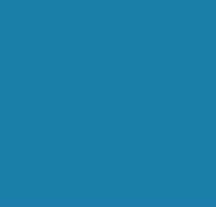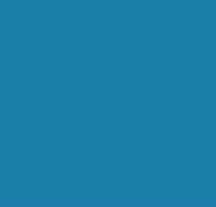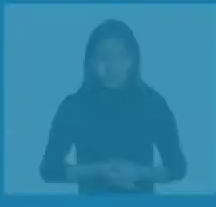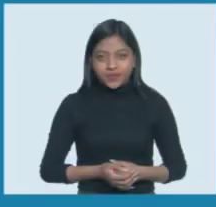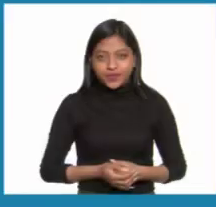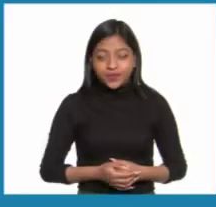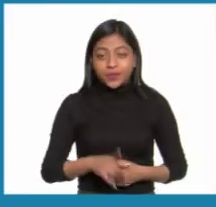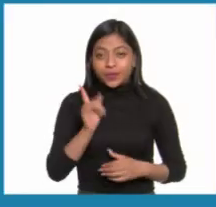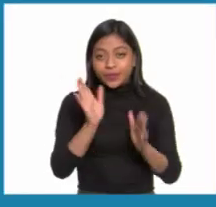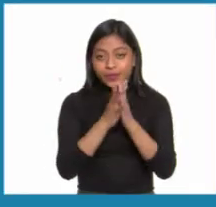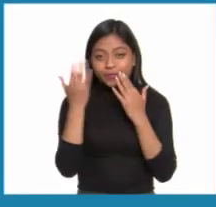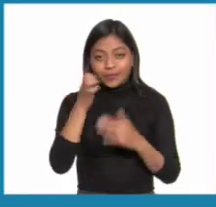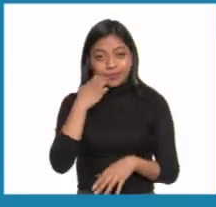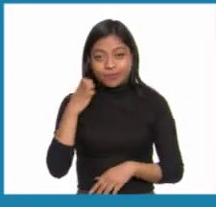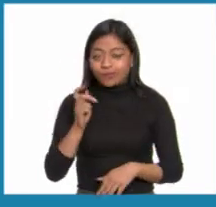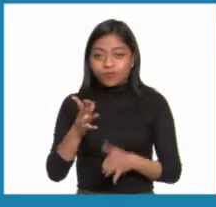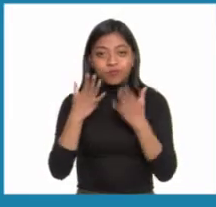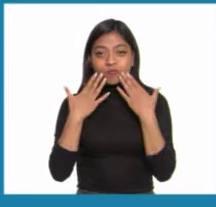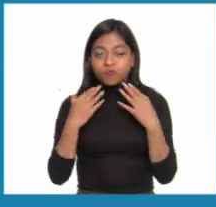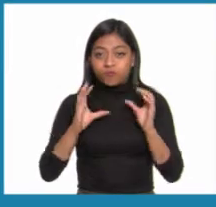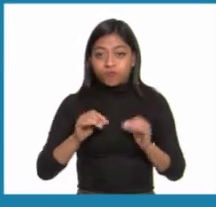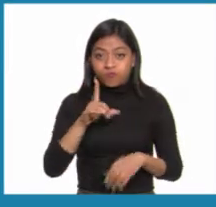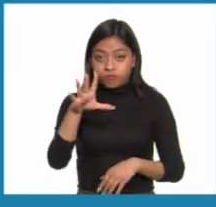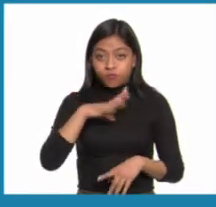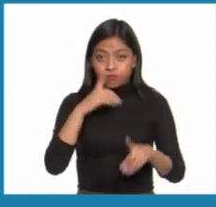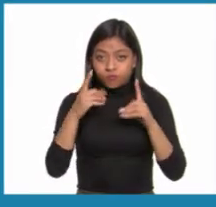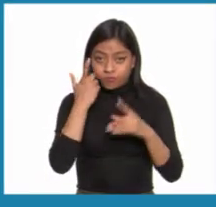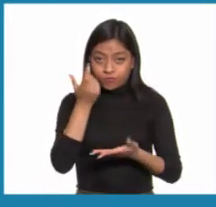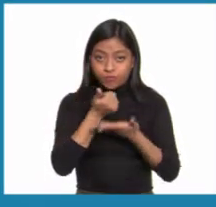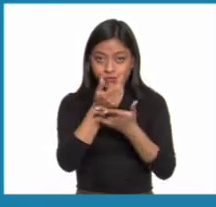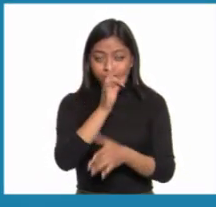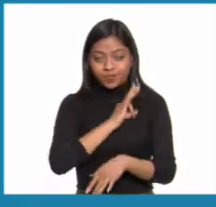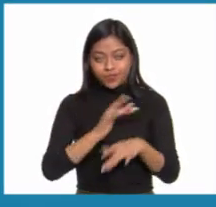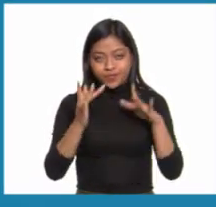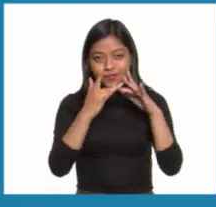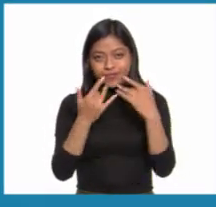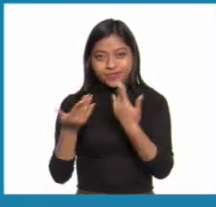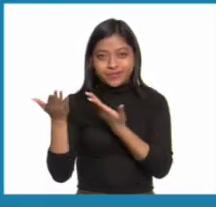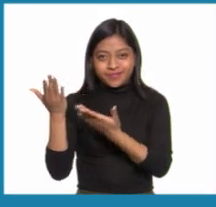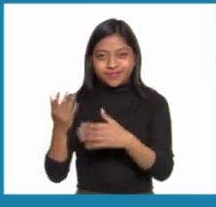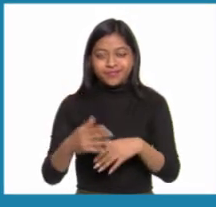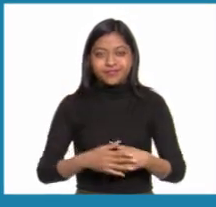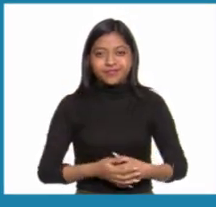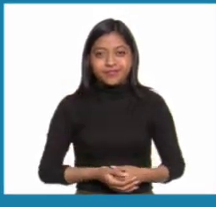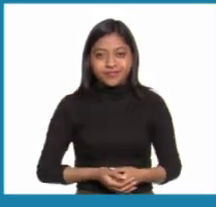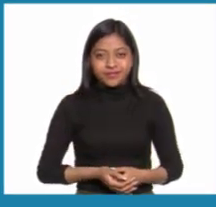Si no tienes el libro de texto o necesitas ayuda para responder las preguntas, contáctanos.